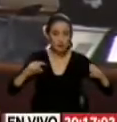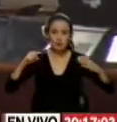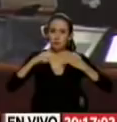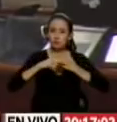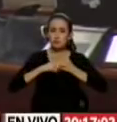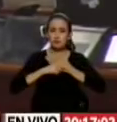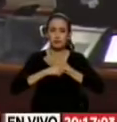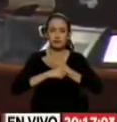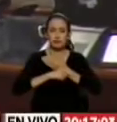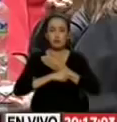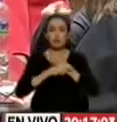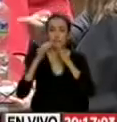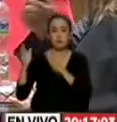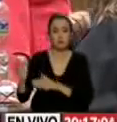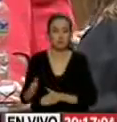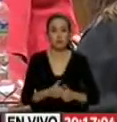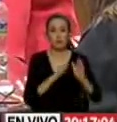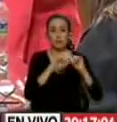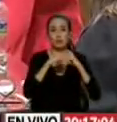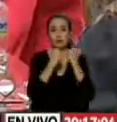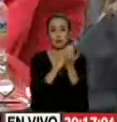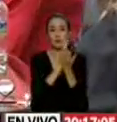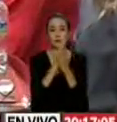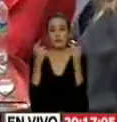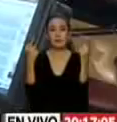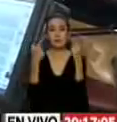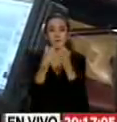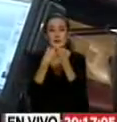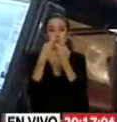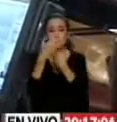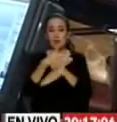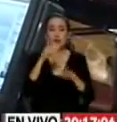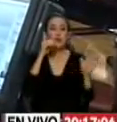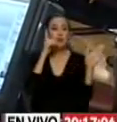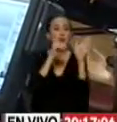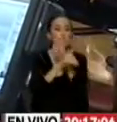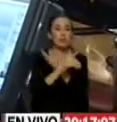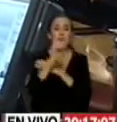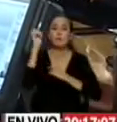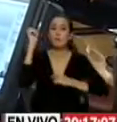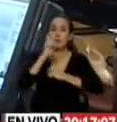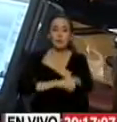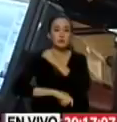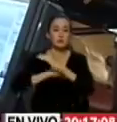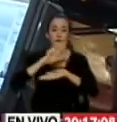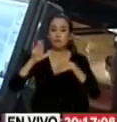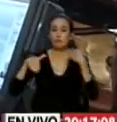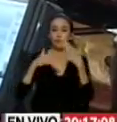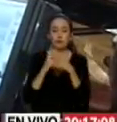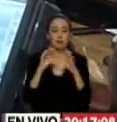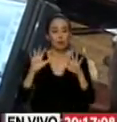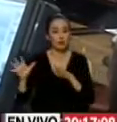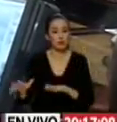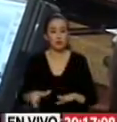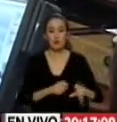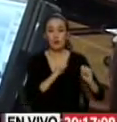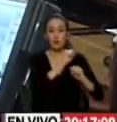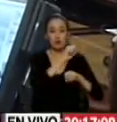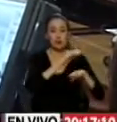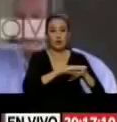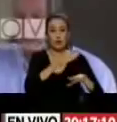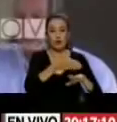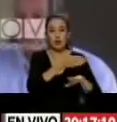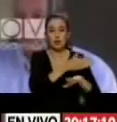profundidad, mientras que los legisladores de oposición demandan que se sancione todo acto de corrupción cometido en el